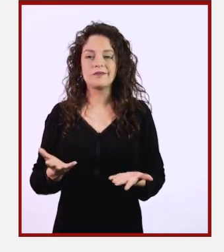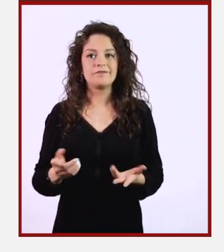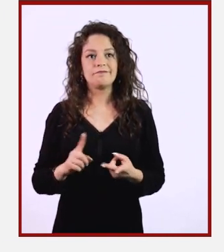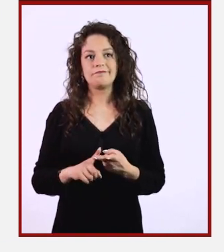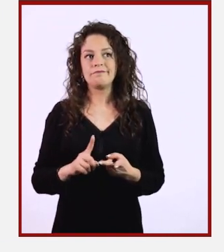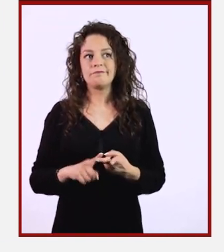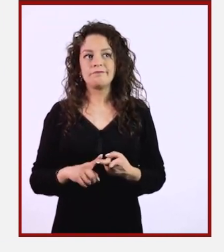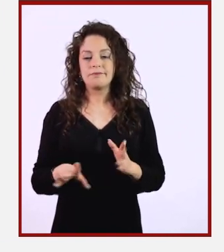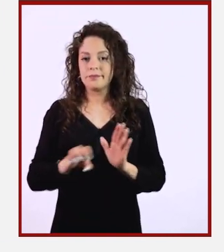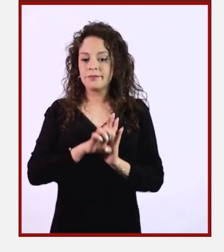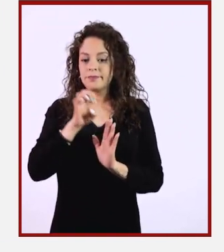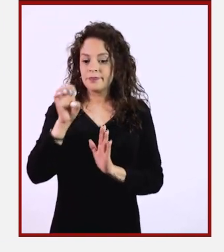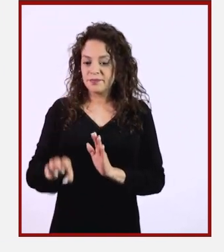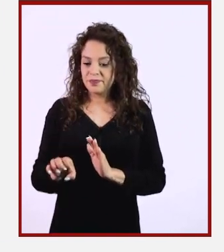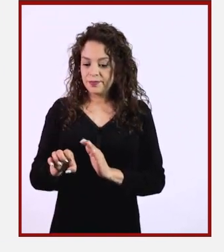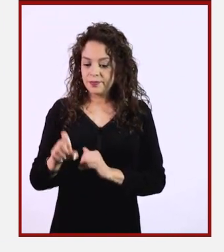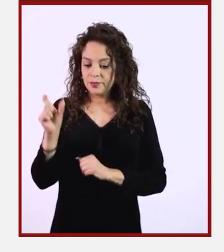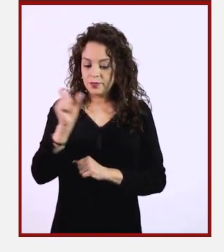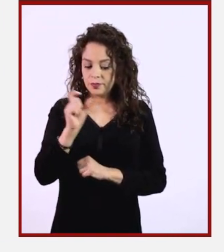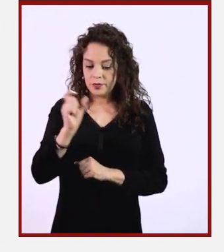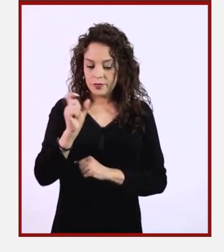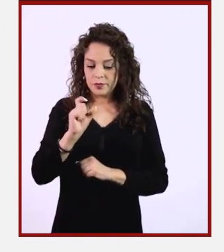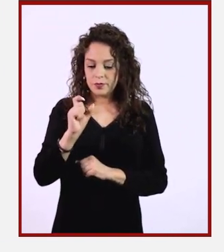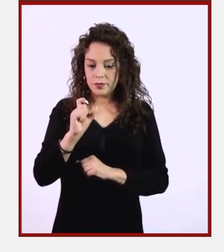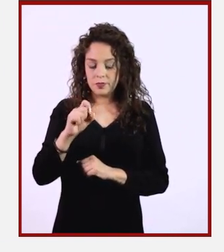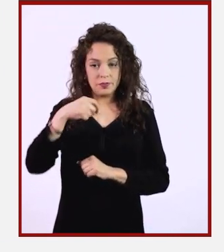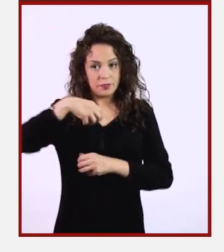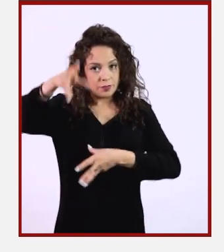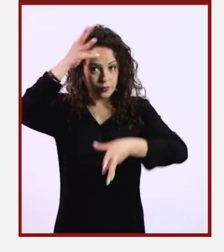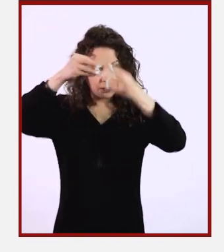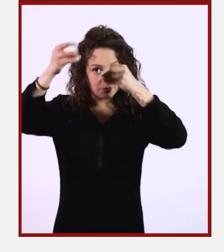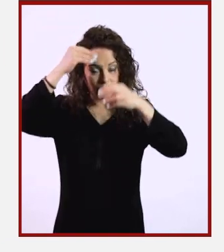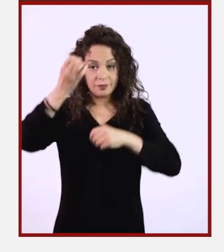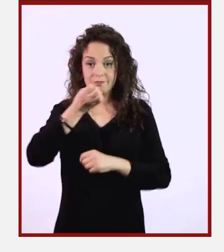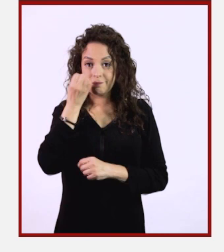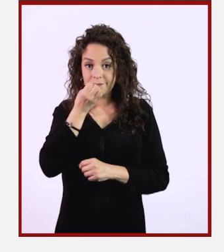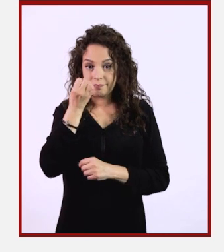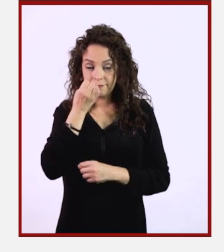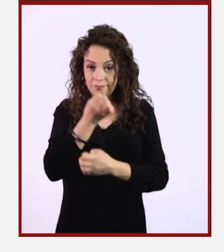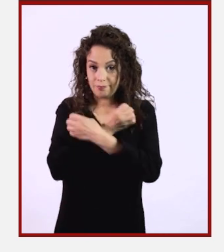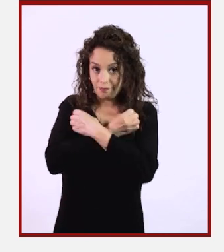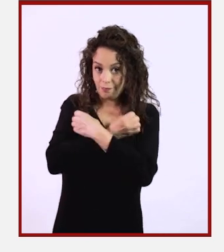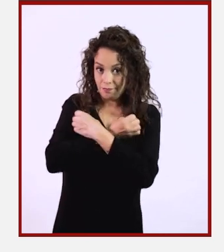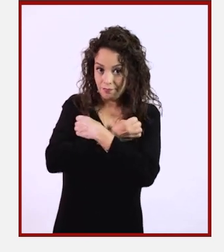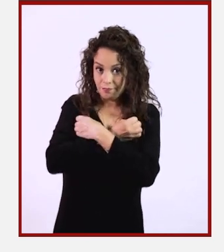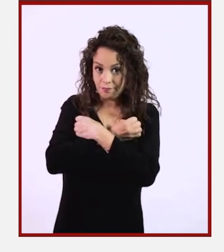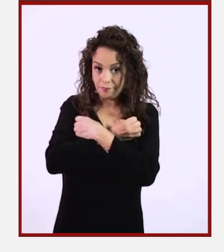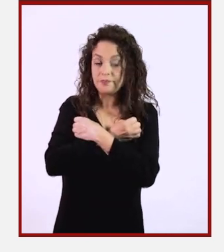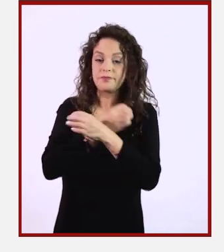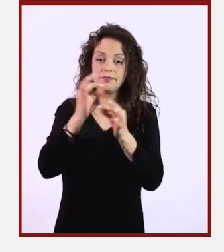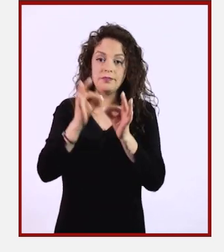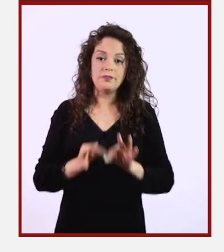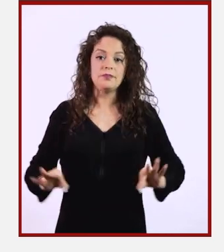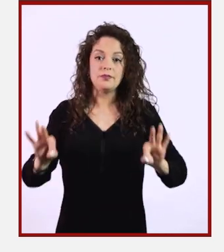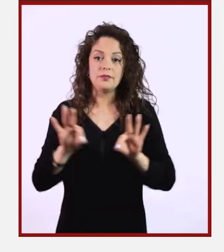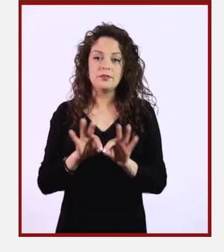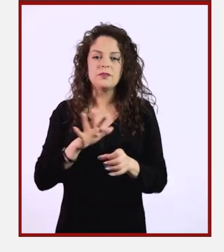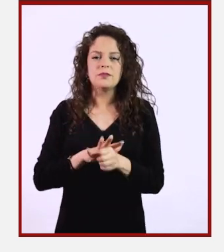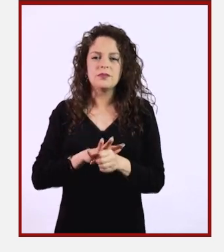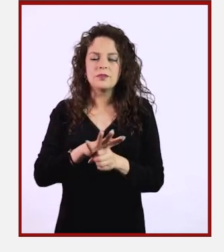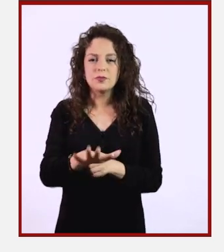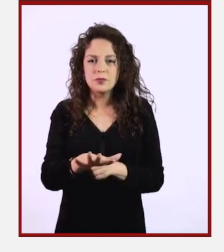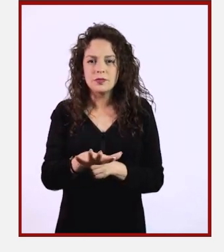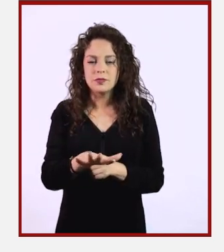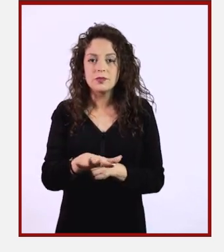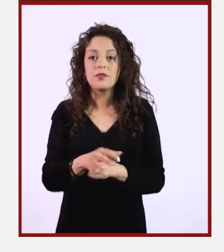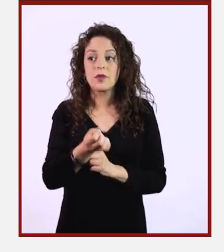al momento, por ejemplo, de tomar nuestras clases, de tener una educación, o sea, sí es importante también que,